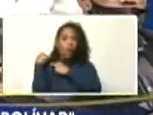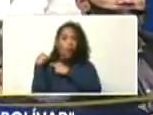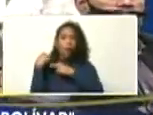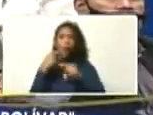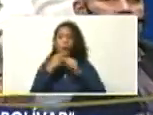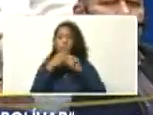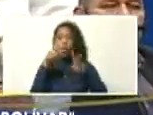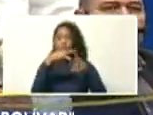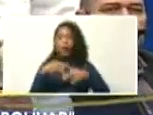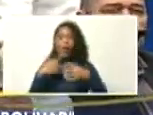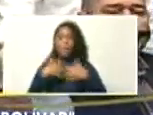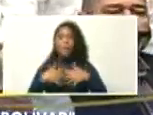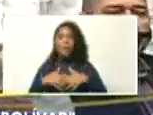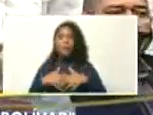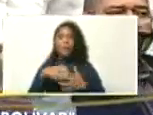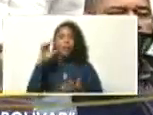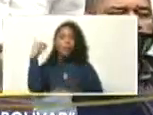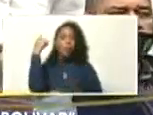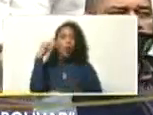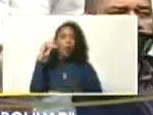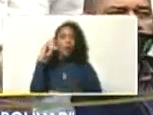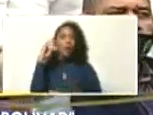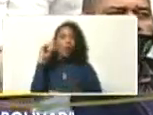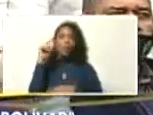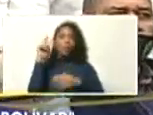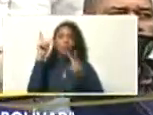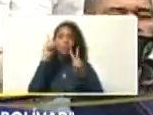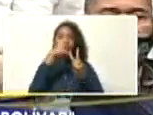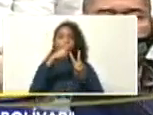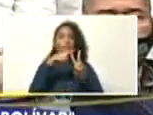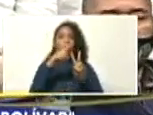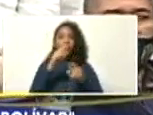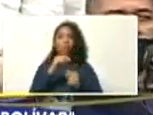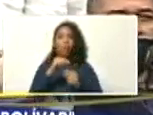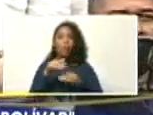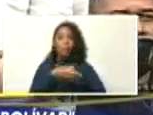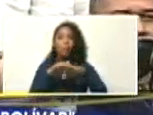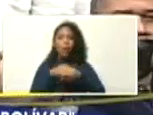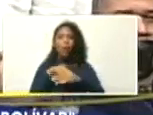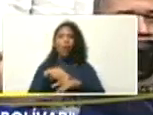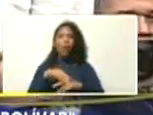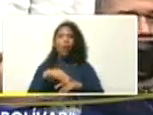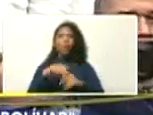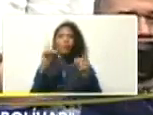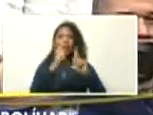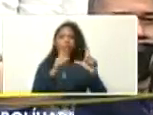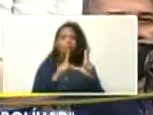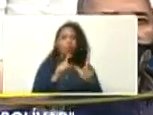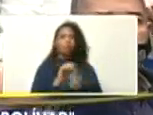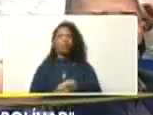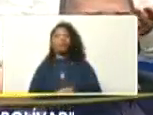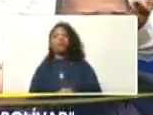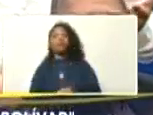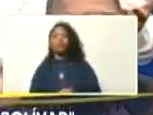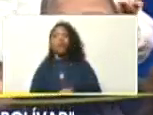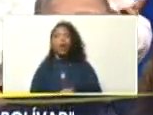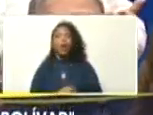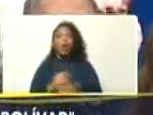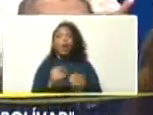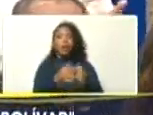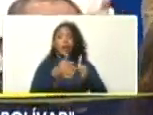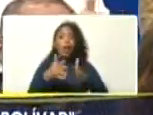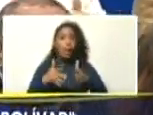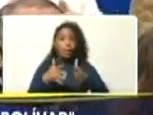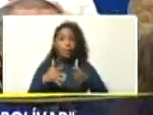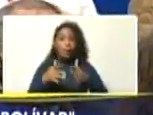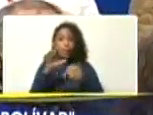de la empresa estatal Bolivia TV. Wendy. Nadia Salazar, editora encargada del